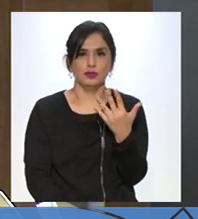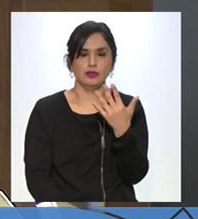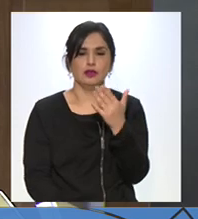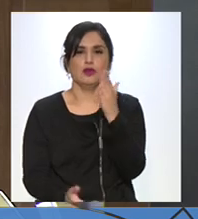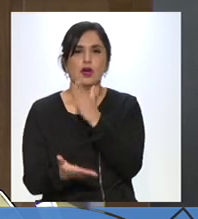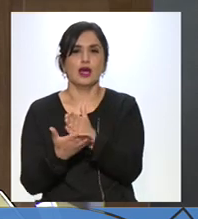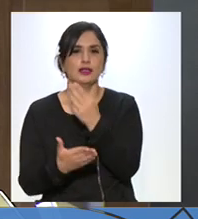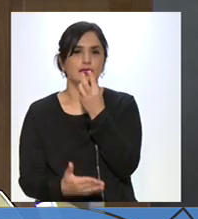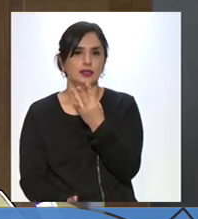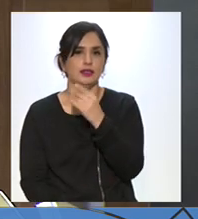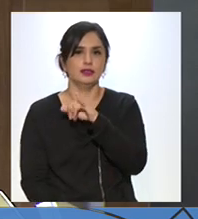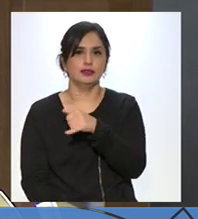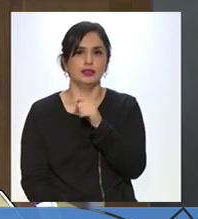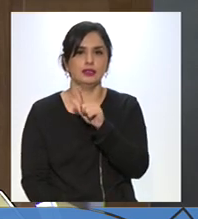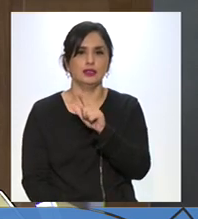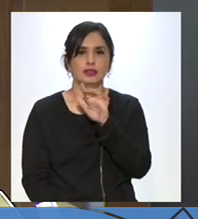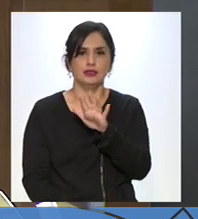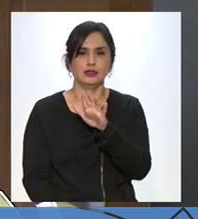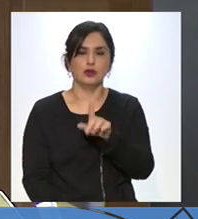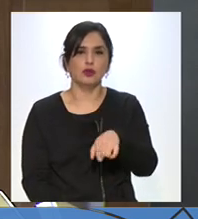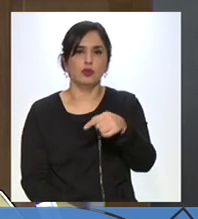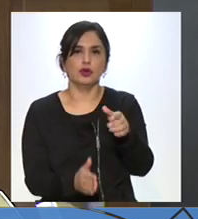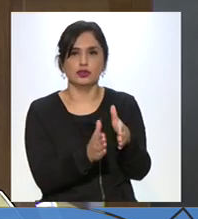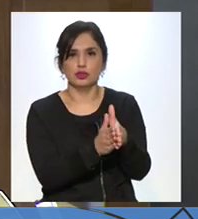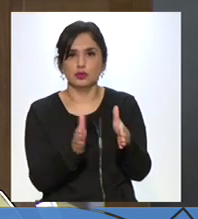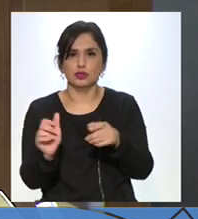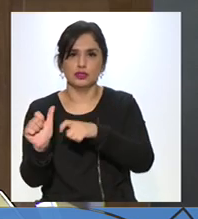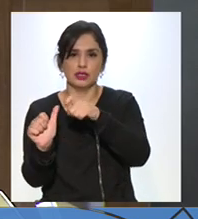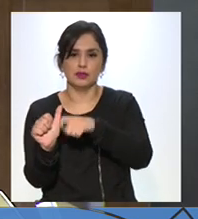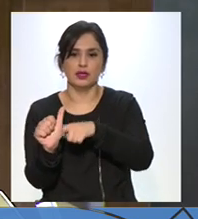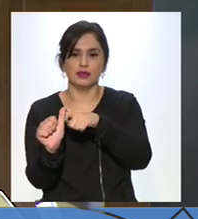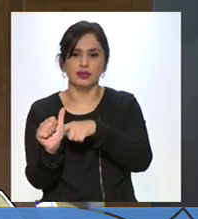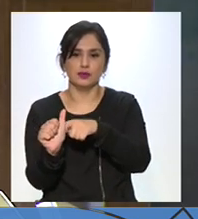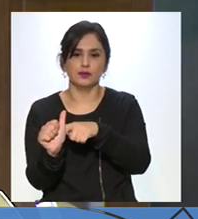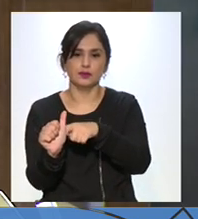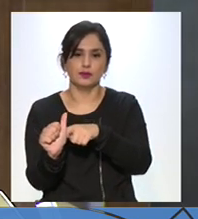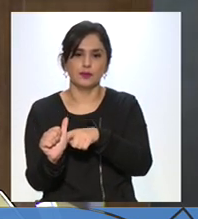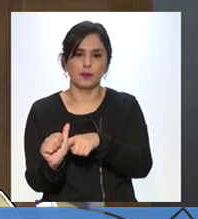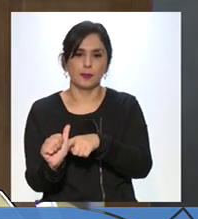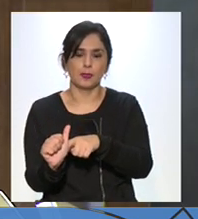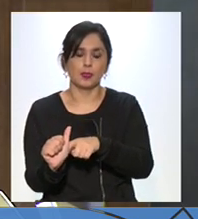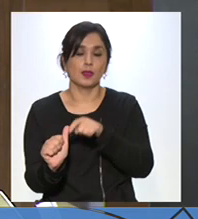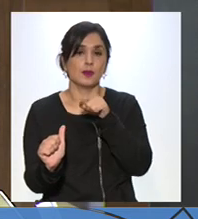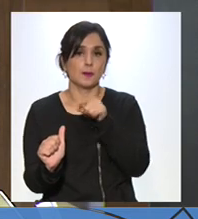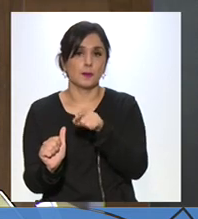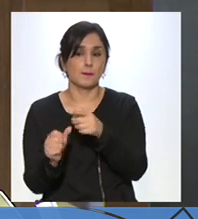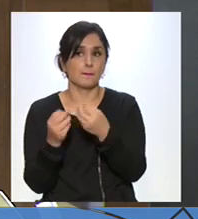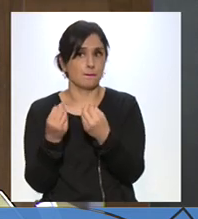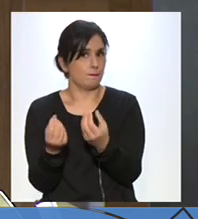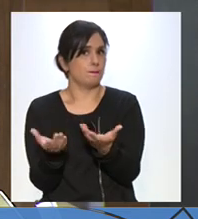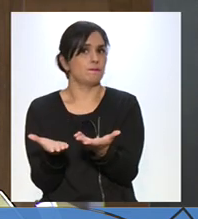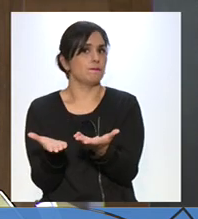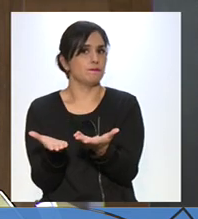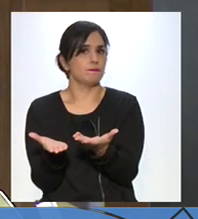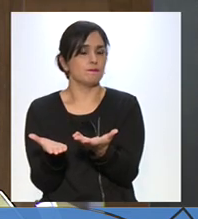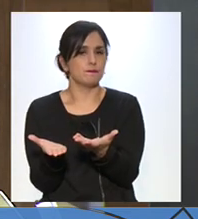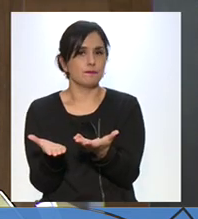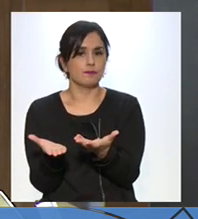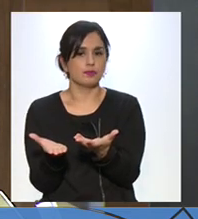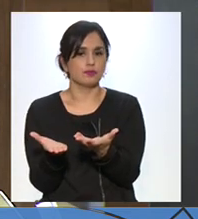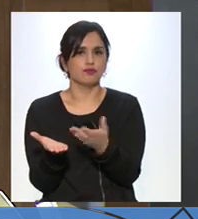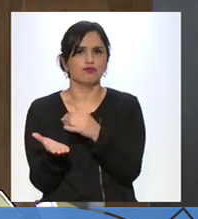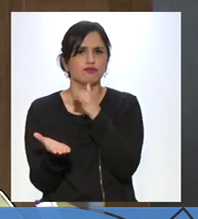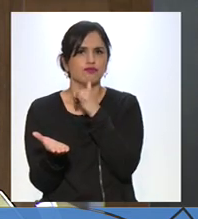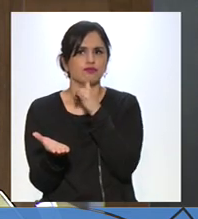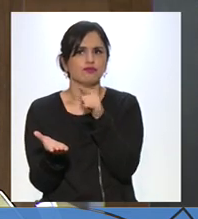3,75 el próximo periodo, el próximo semestre. Entonces eso es bien, bien, no